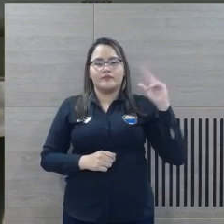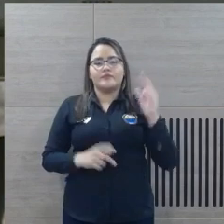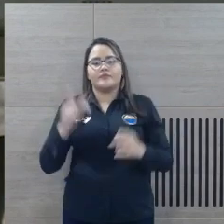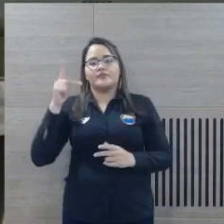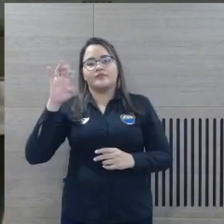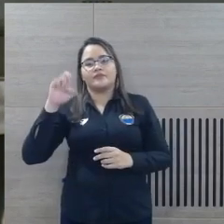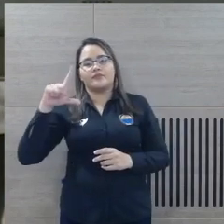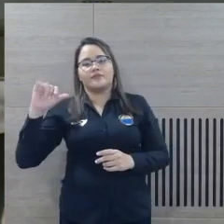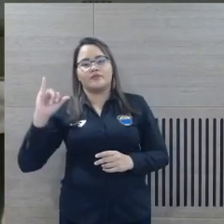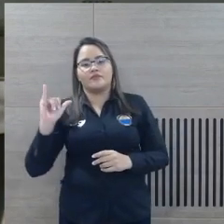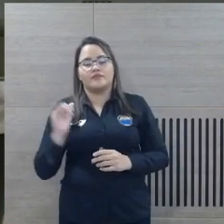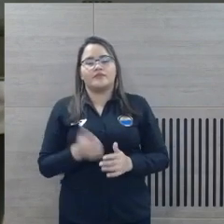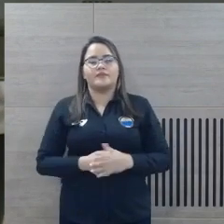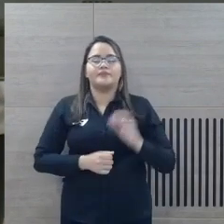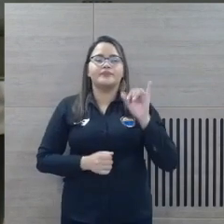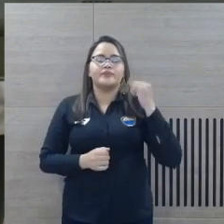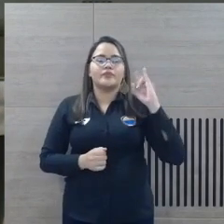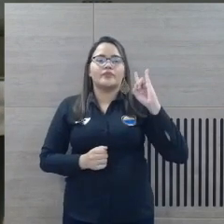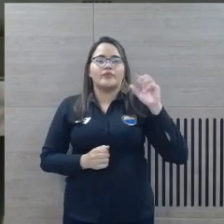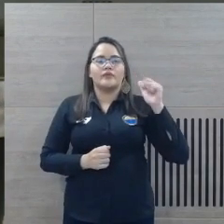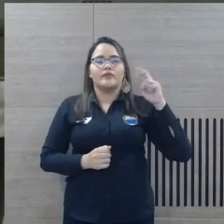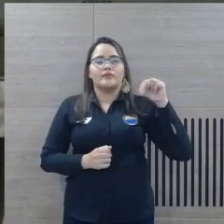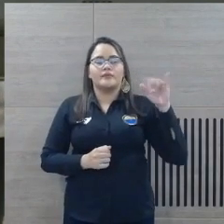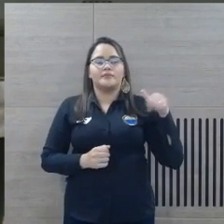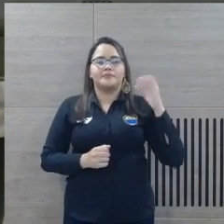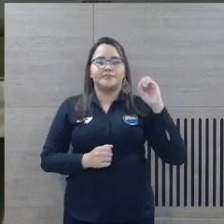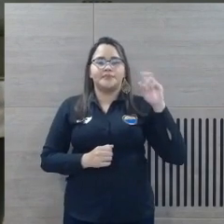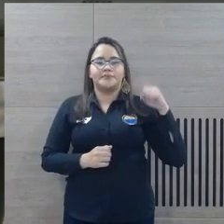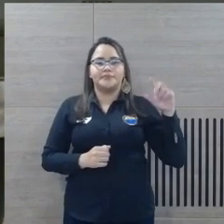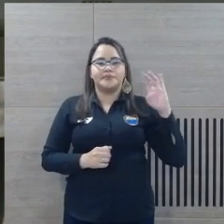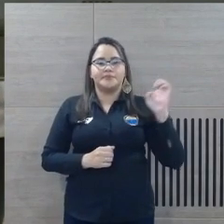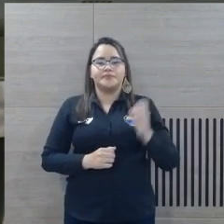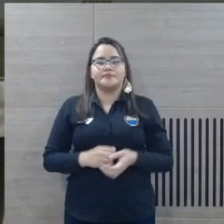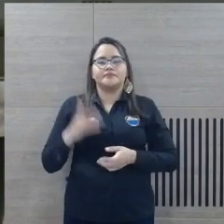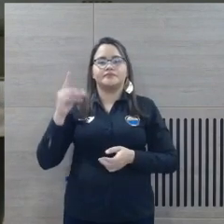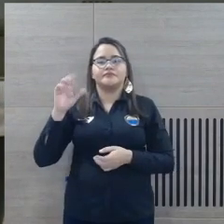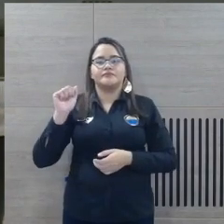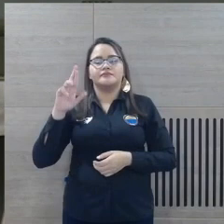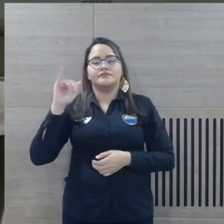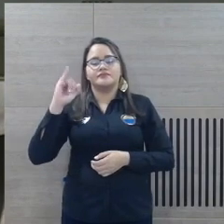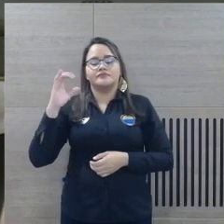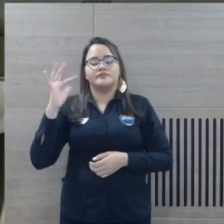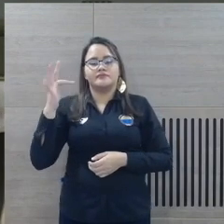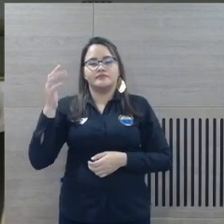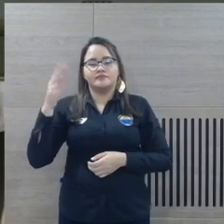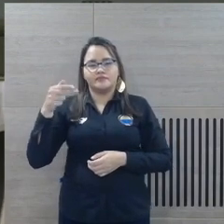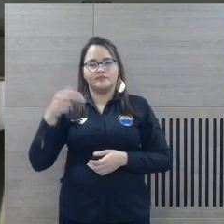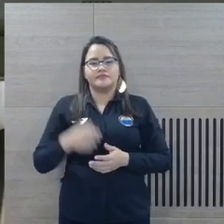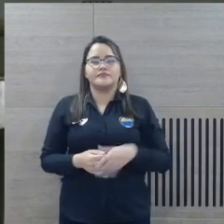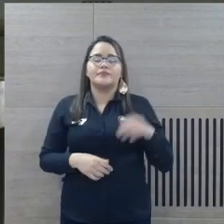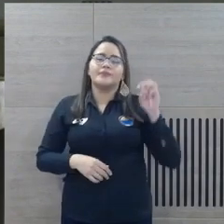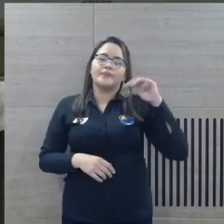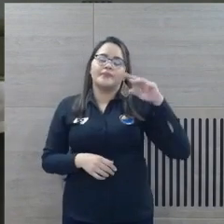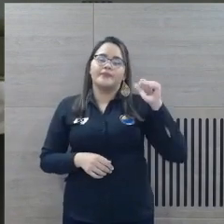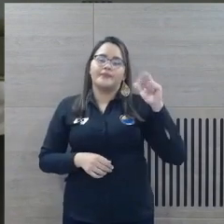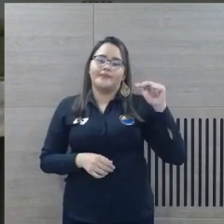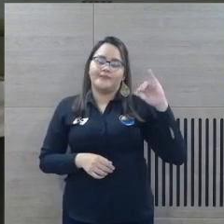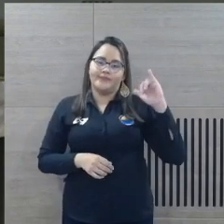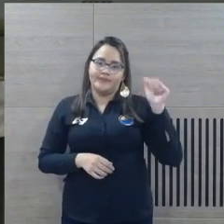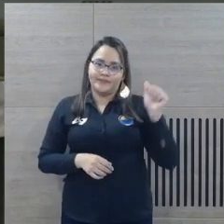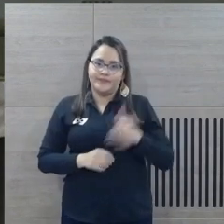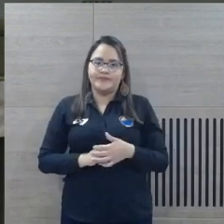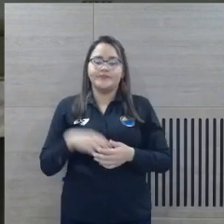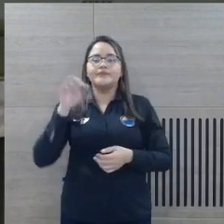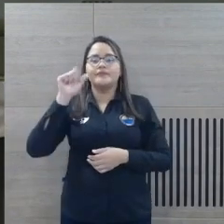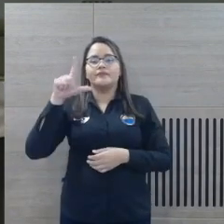Camaño. Darlene Danet Estrada Zuleta. María Zenit Herrera Arias. Alejandro José Jiménez Fontanilla.